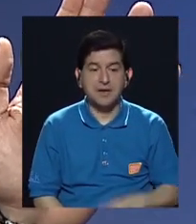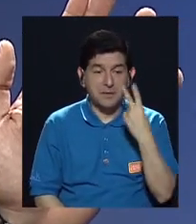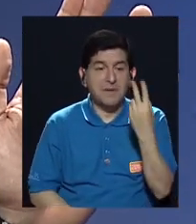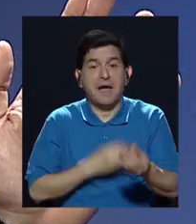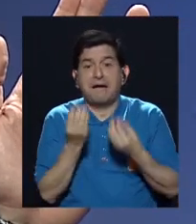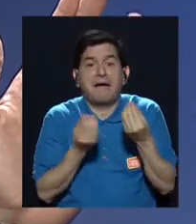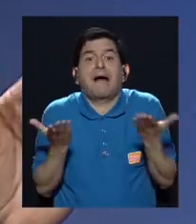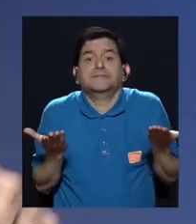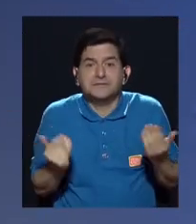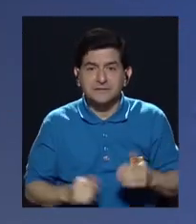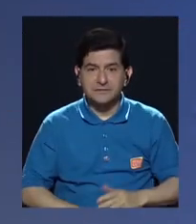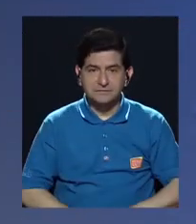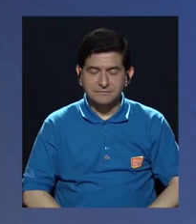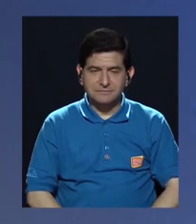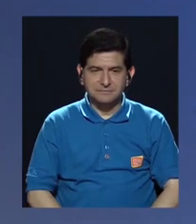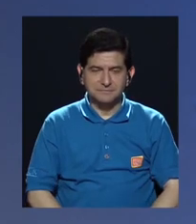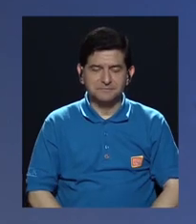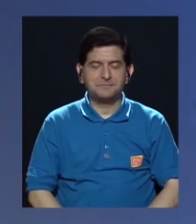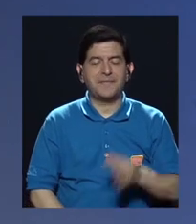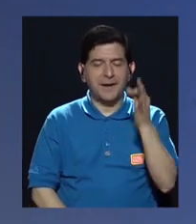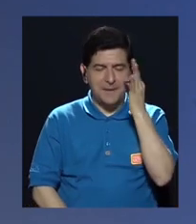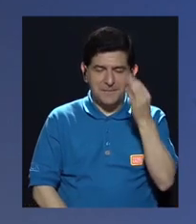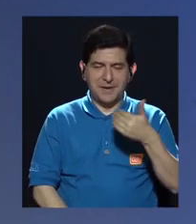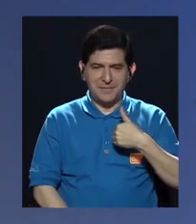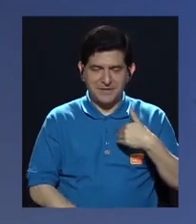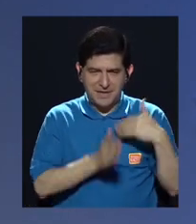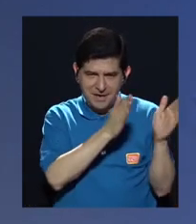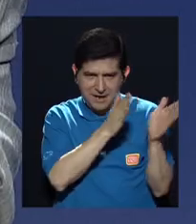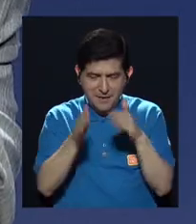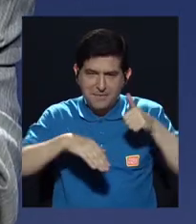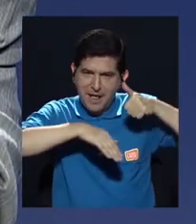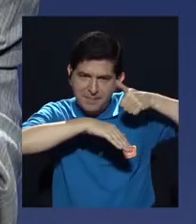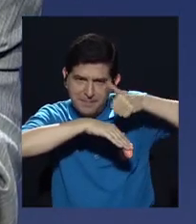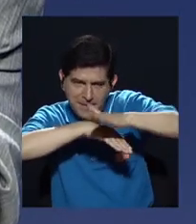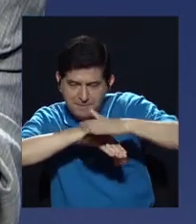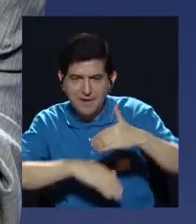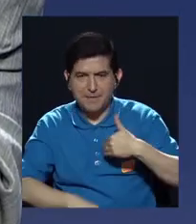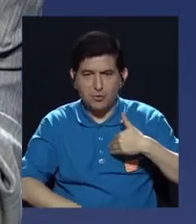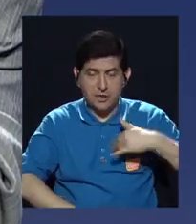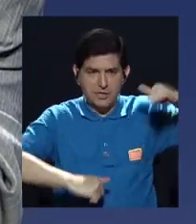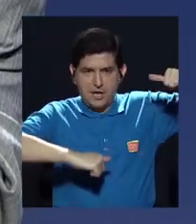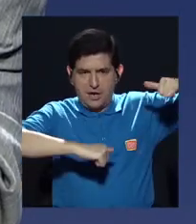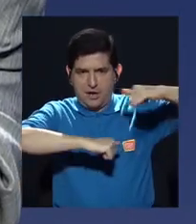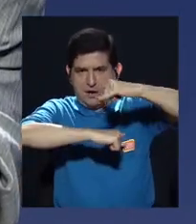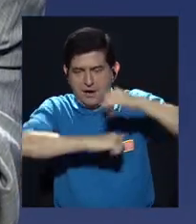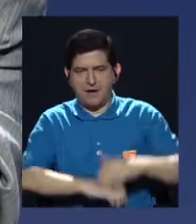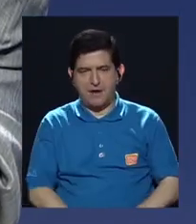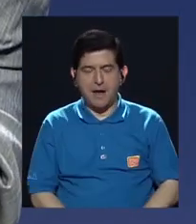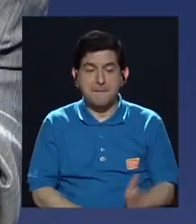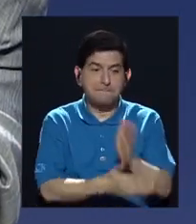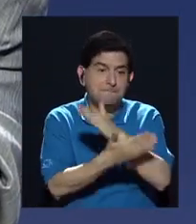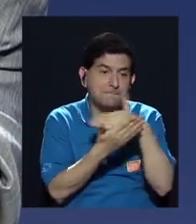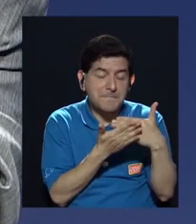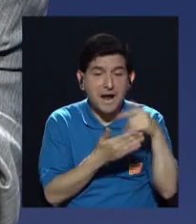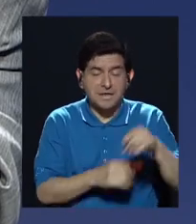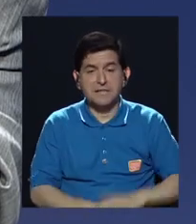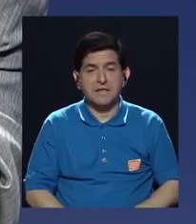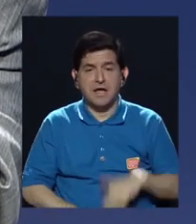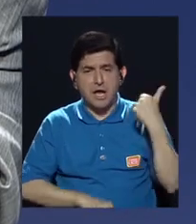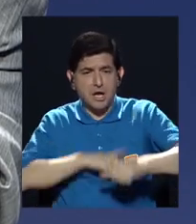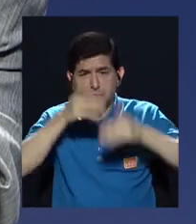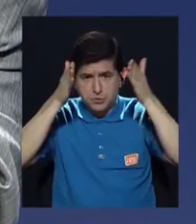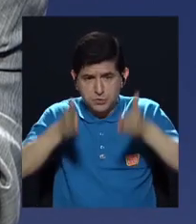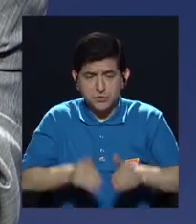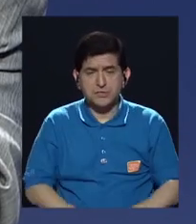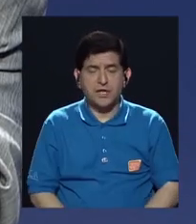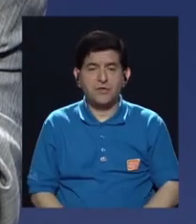voy a ver qué hace, póngase de acuerdo o no. Y don Pepe tenía el plan de mandar, porque tenía fuerza aérea, de mandar parte de los